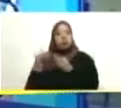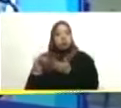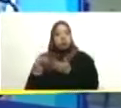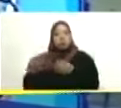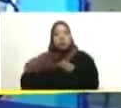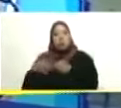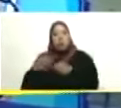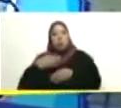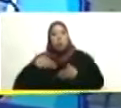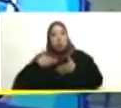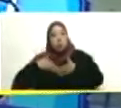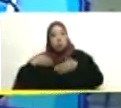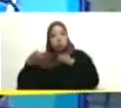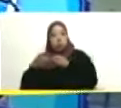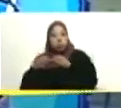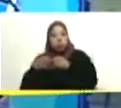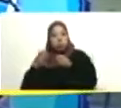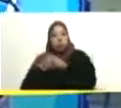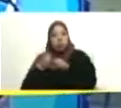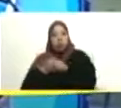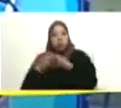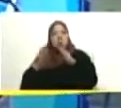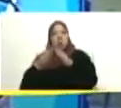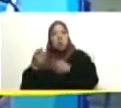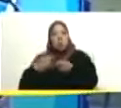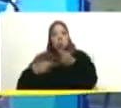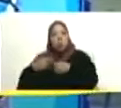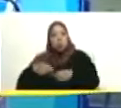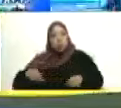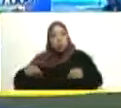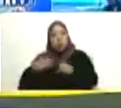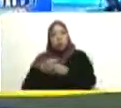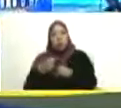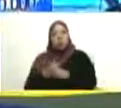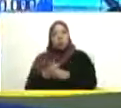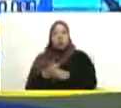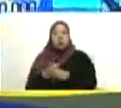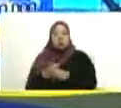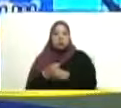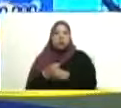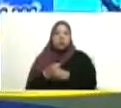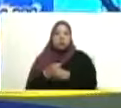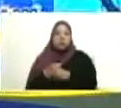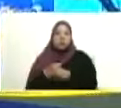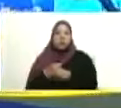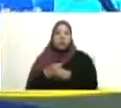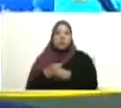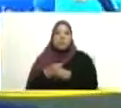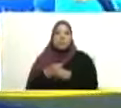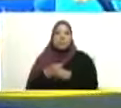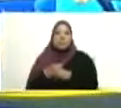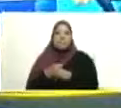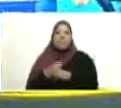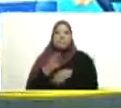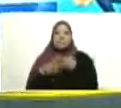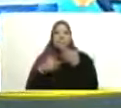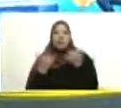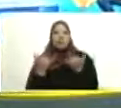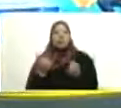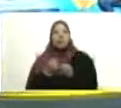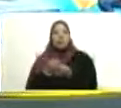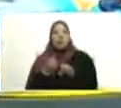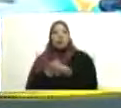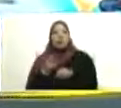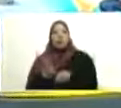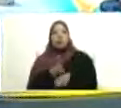del Buen Vivir gestionando la vivienda desde el territorio. Fíjate, ahí me estás contestando parte de lo que yo preguntaba,